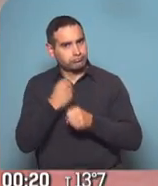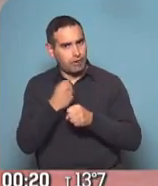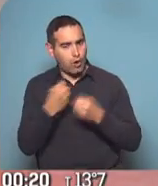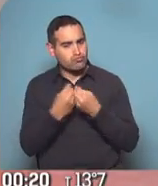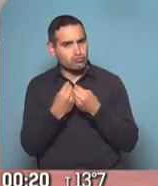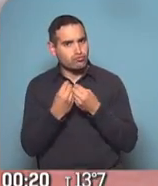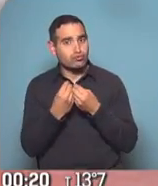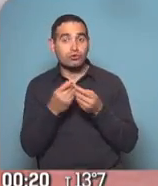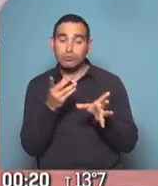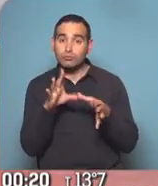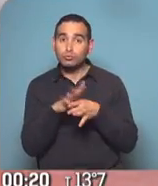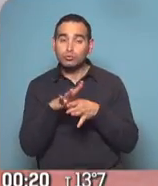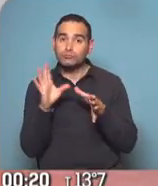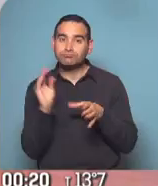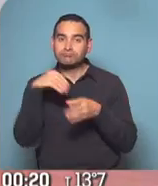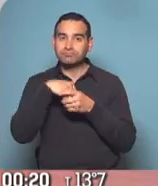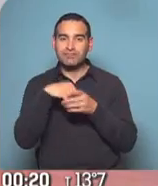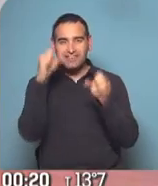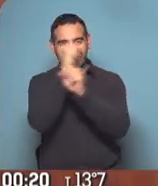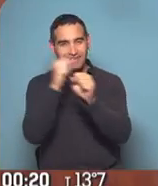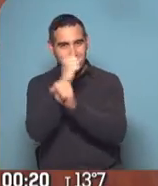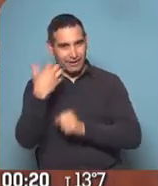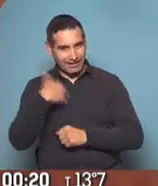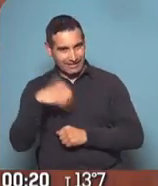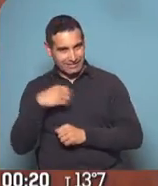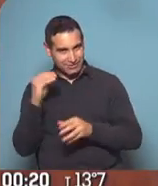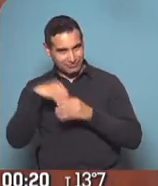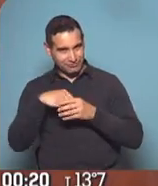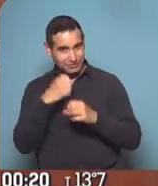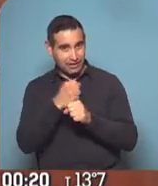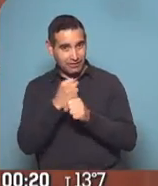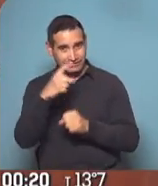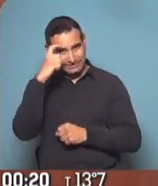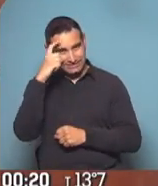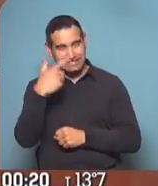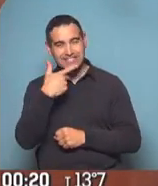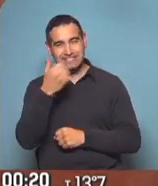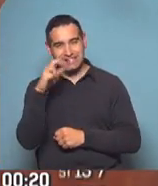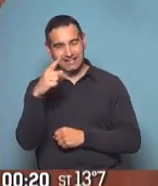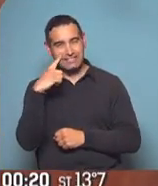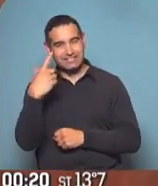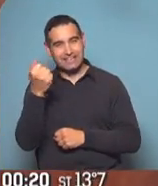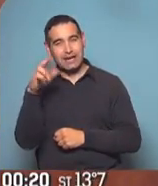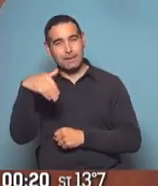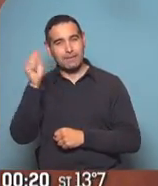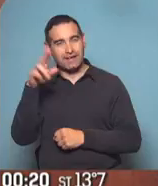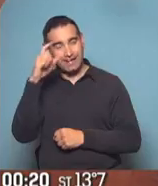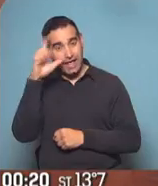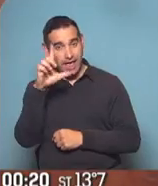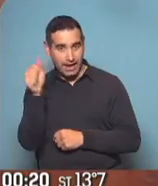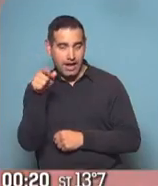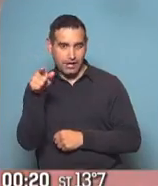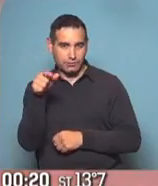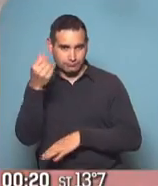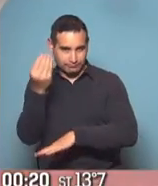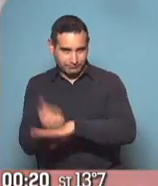equipo participó un ingeniero argentino césar sciammarella lo tenemos aquí hoy con